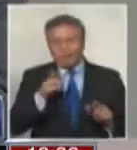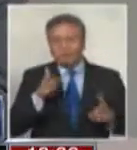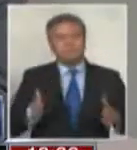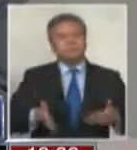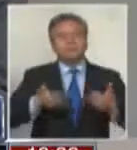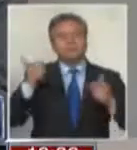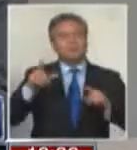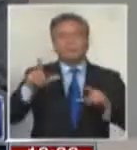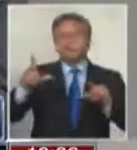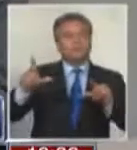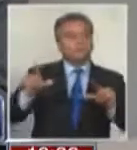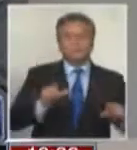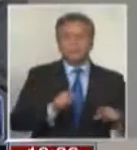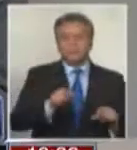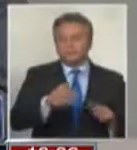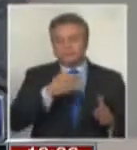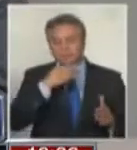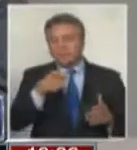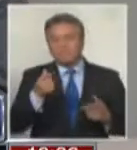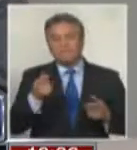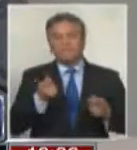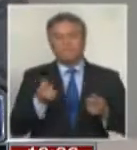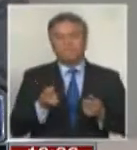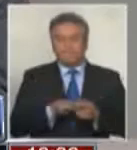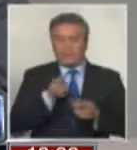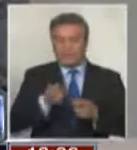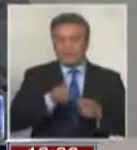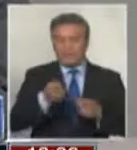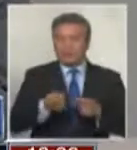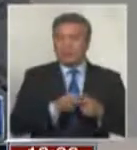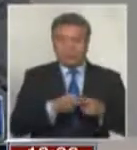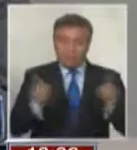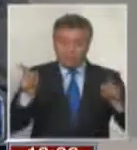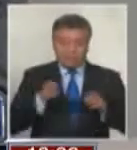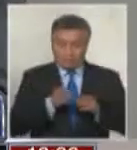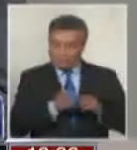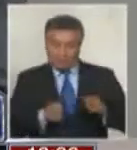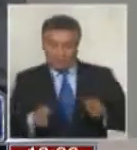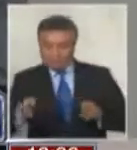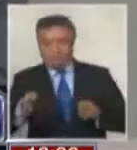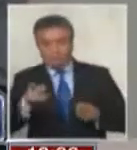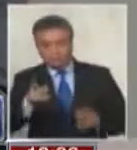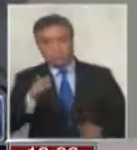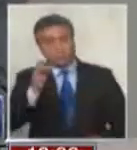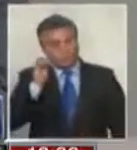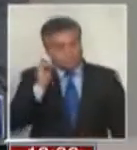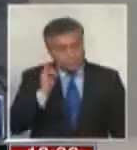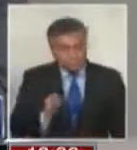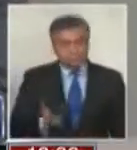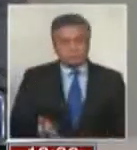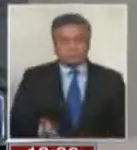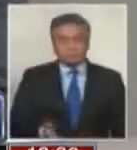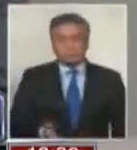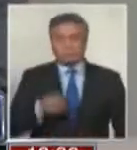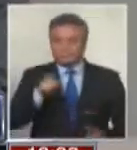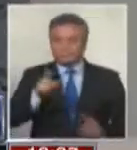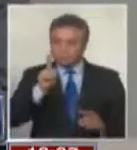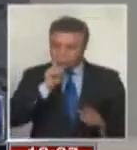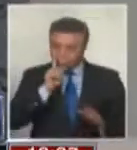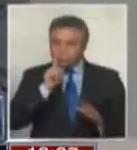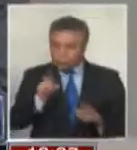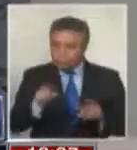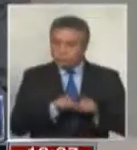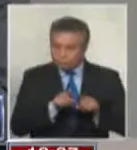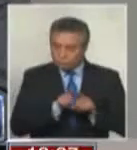una línea de financiamiento distinta sobre todo si ellos lleva consigo la